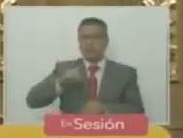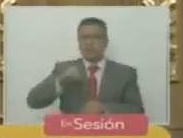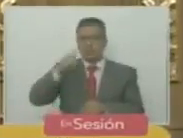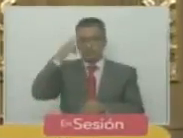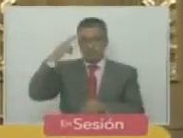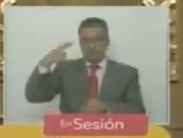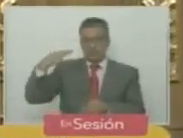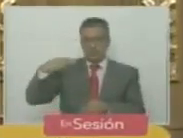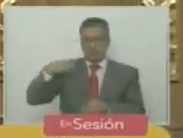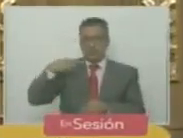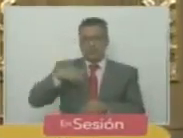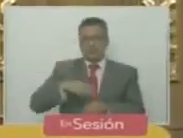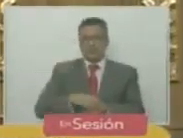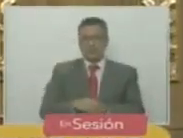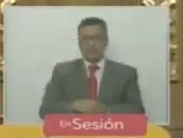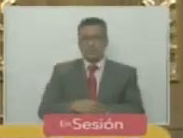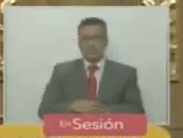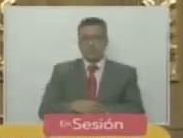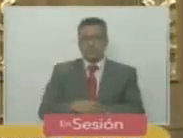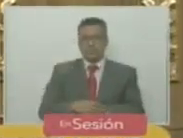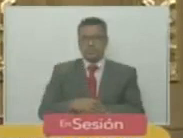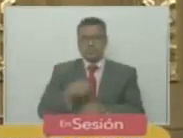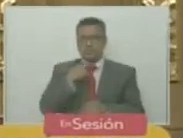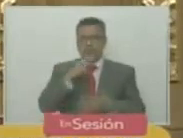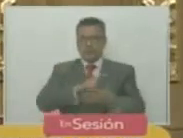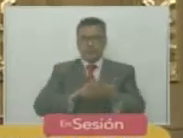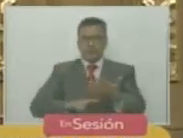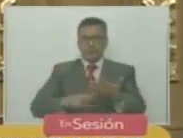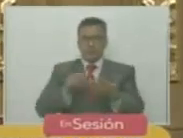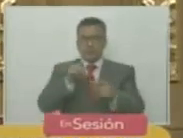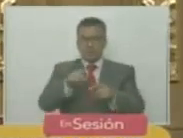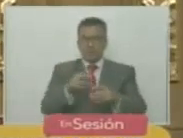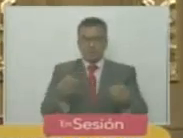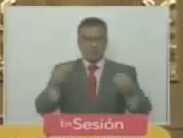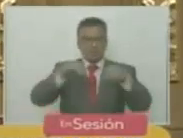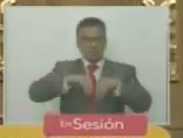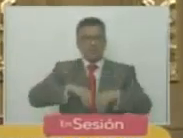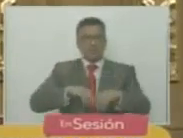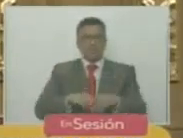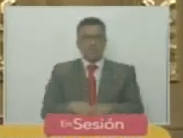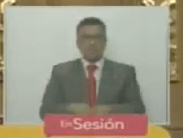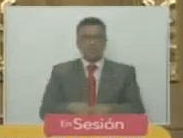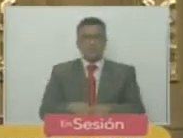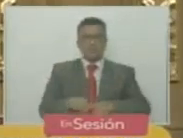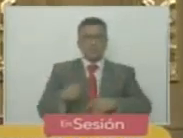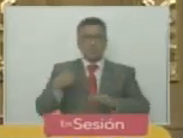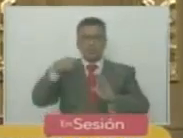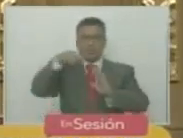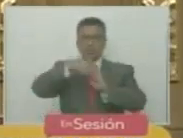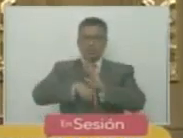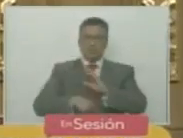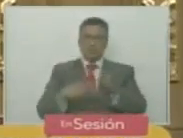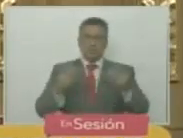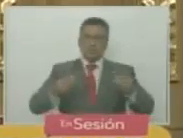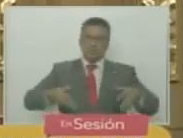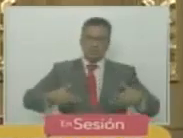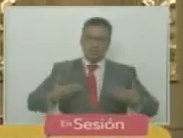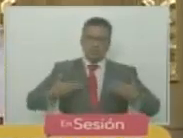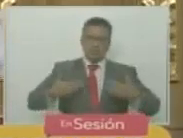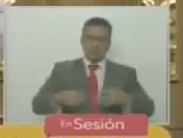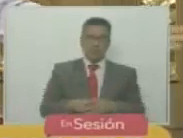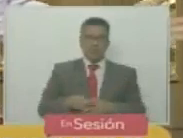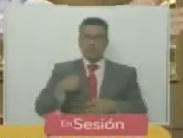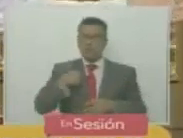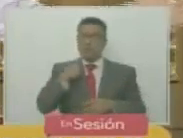honor de leer este acuerdo, me llené de profundas emociones.